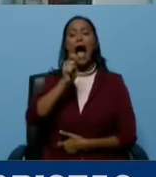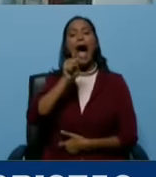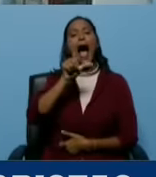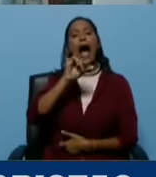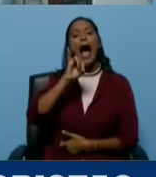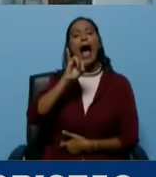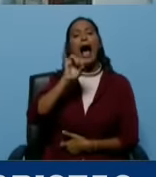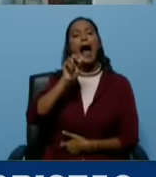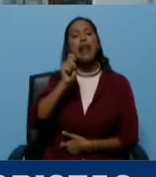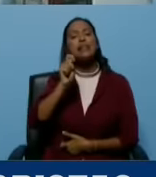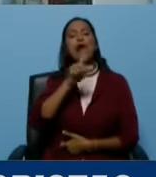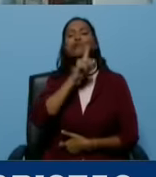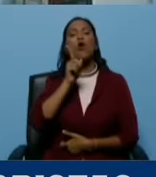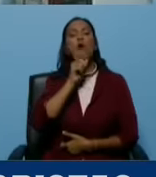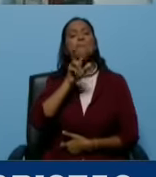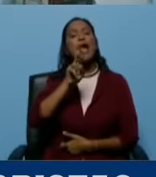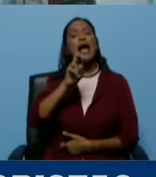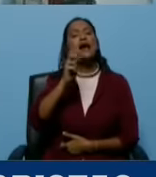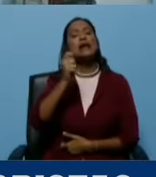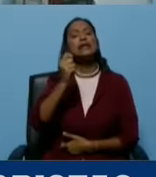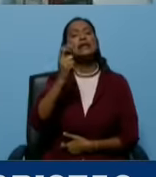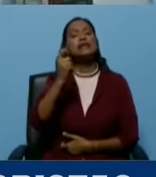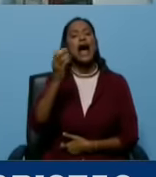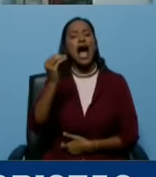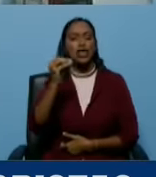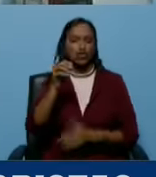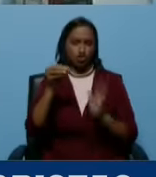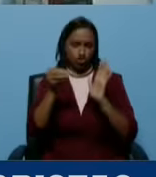Ratón, contactado también por el PRAN